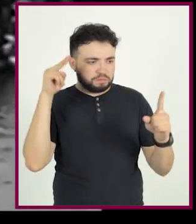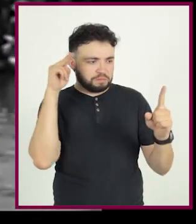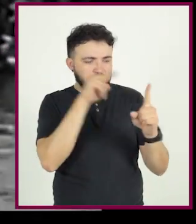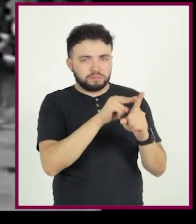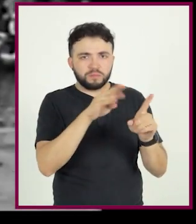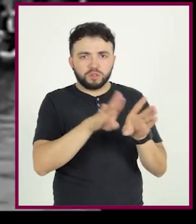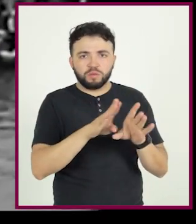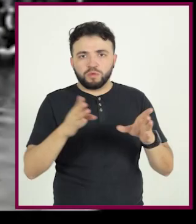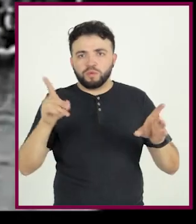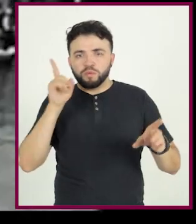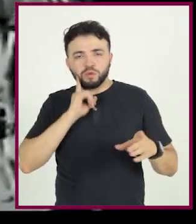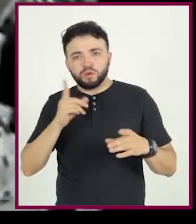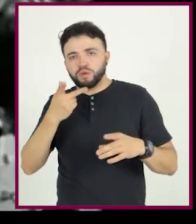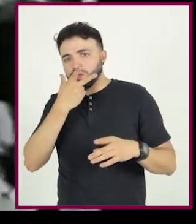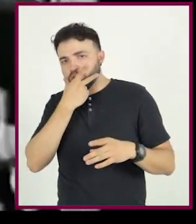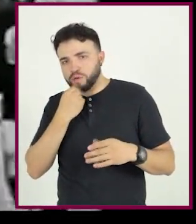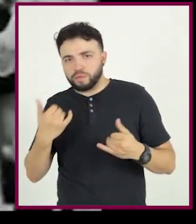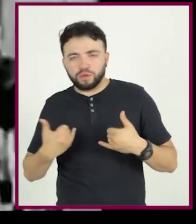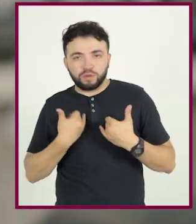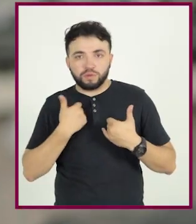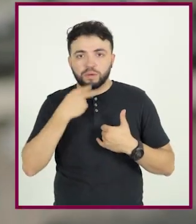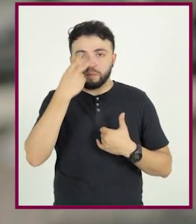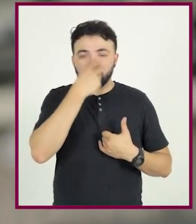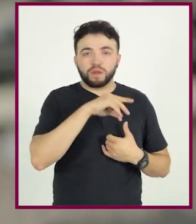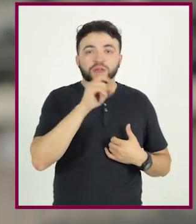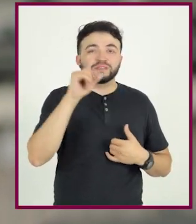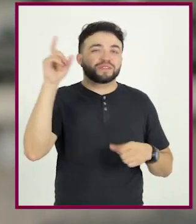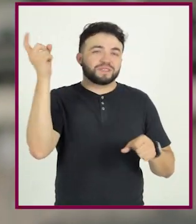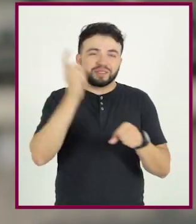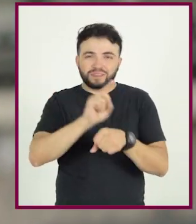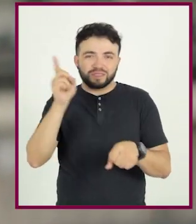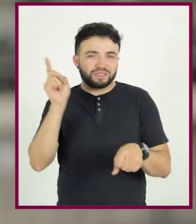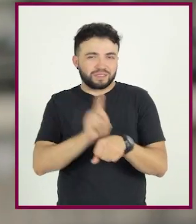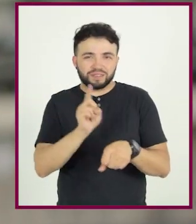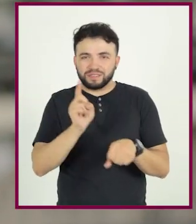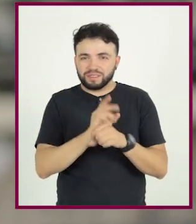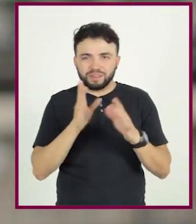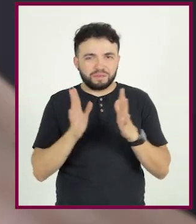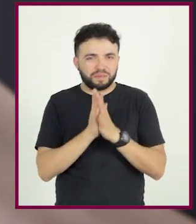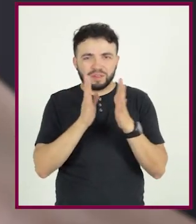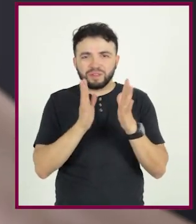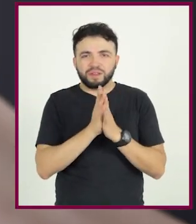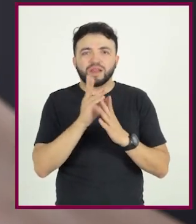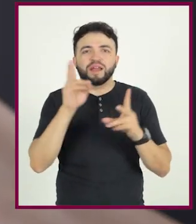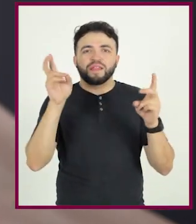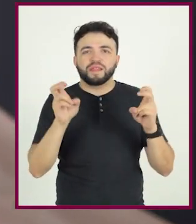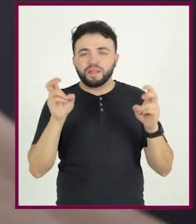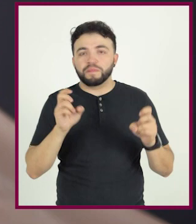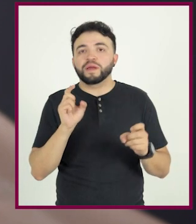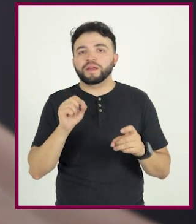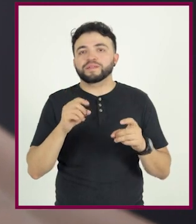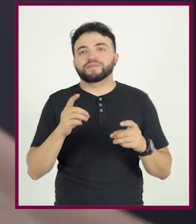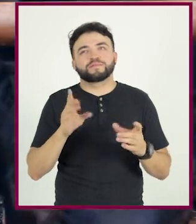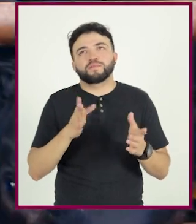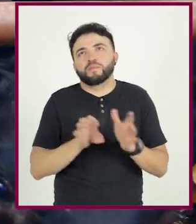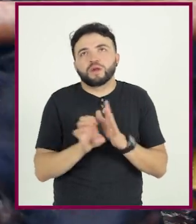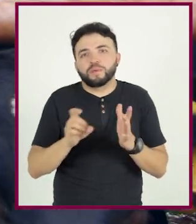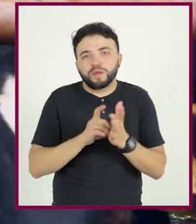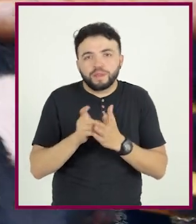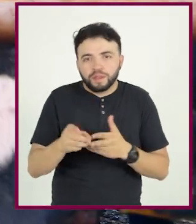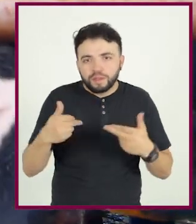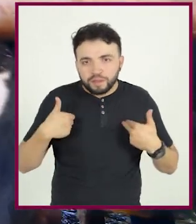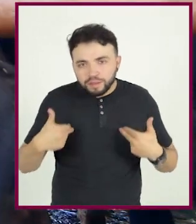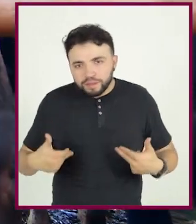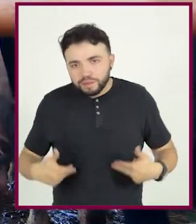está presente en las acciones de las y los jóvenes mexicanos que participamos todos los días en temas tan variados como el medio ambiente,